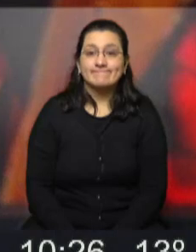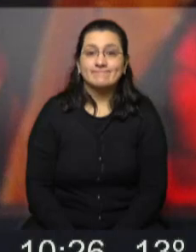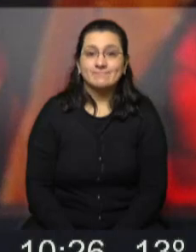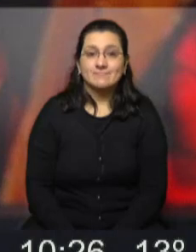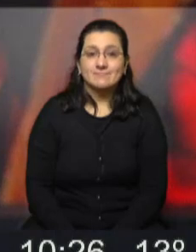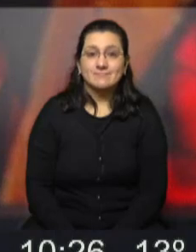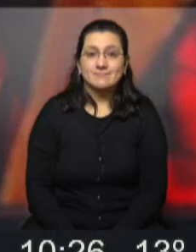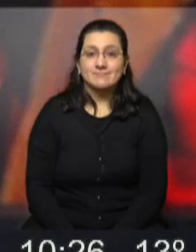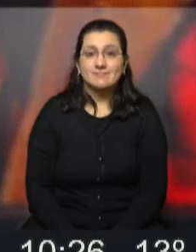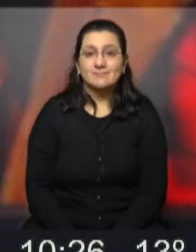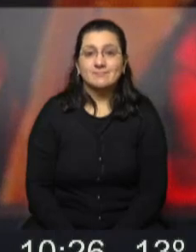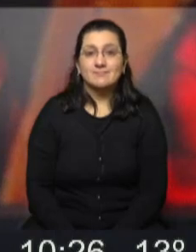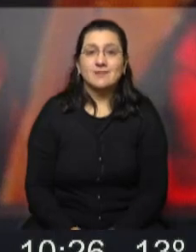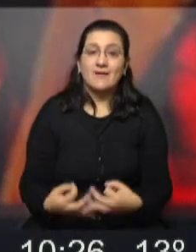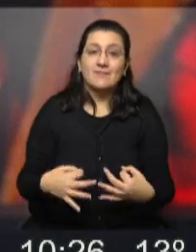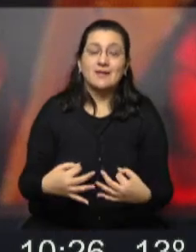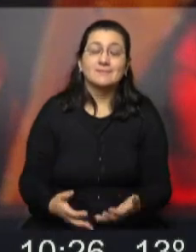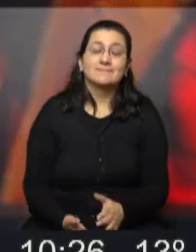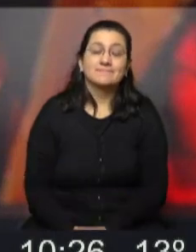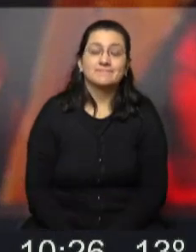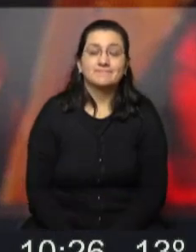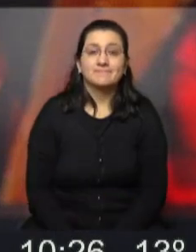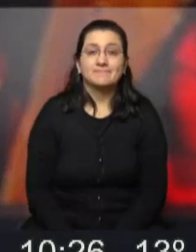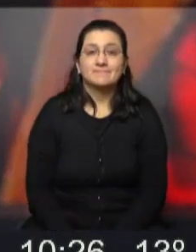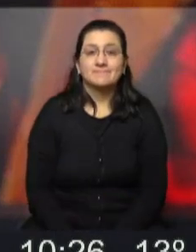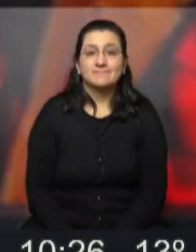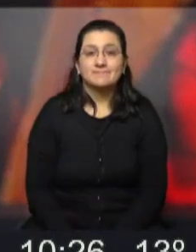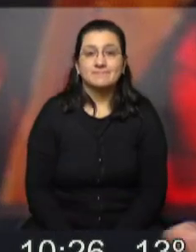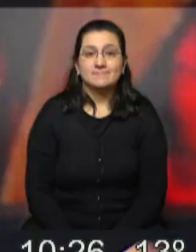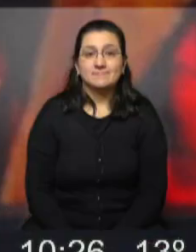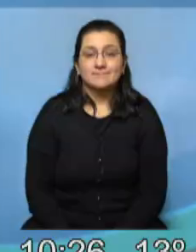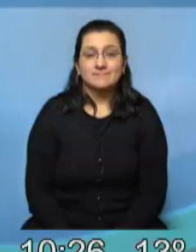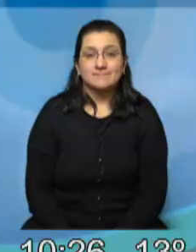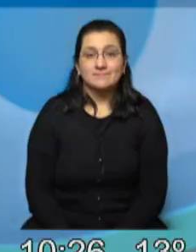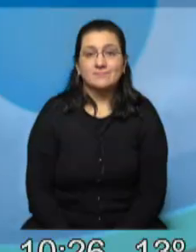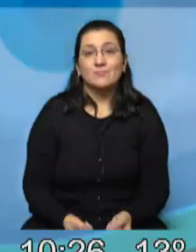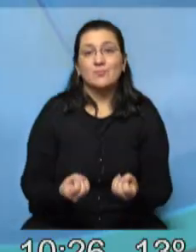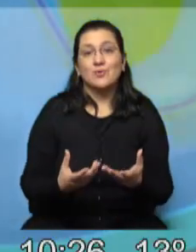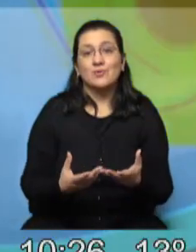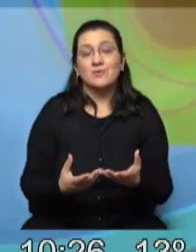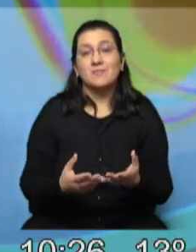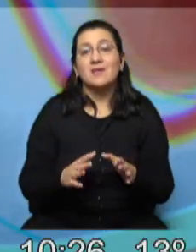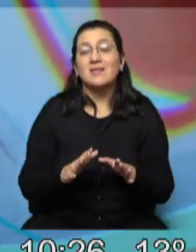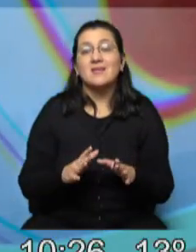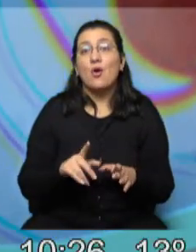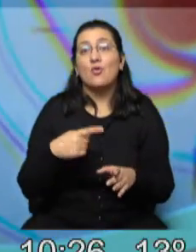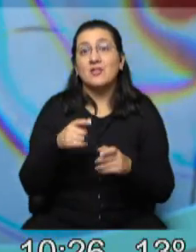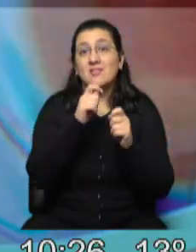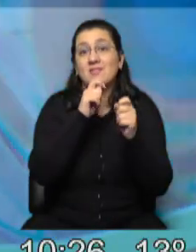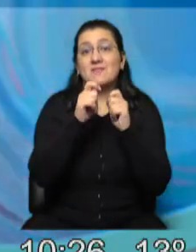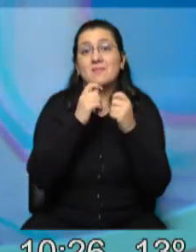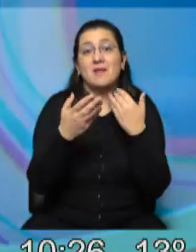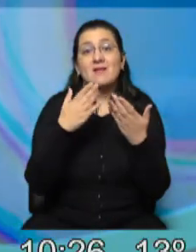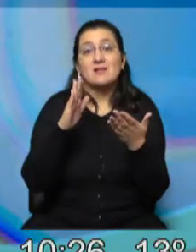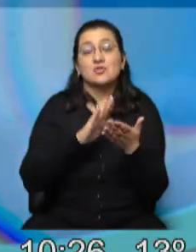Como diciendo, bueno, está bien, pégame y decime Marta. Nos quedaría toda otra entrevista para hablar de